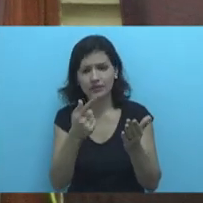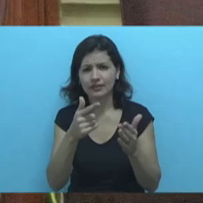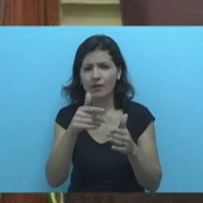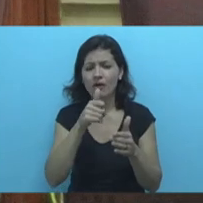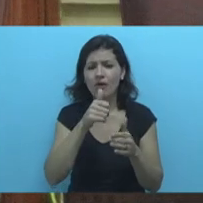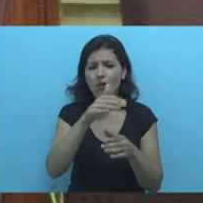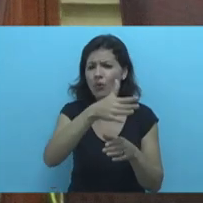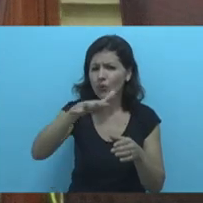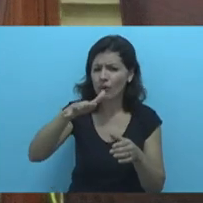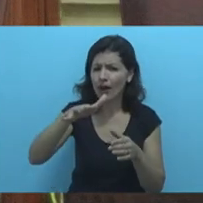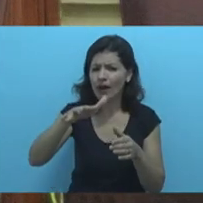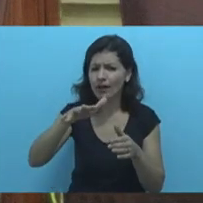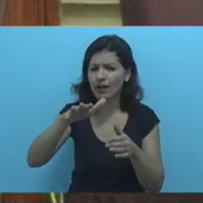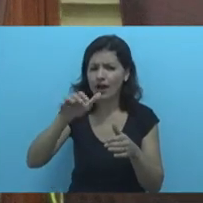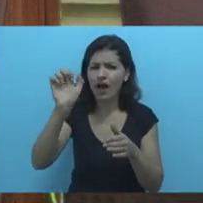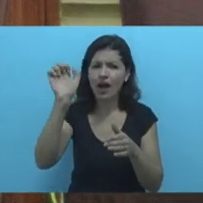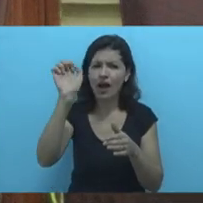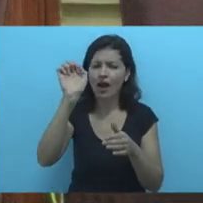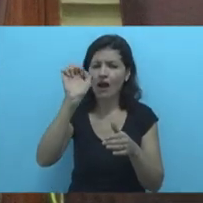una persona había podido subir al cielo